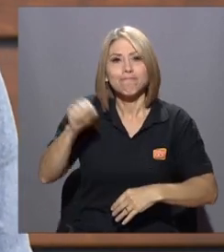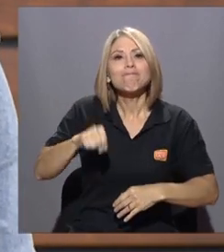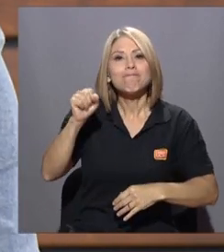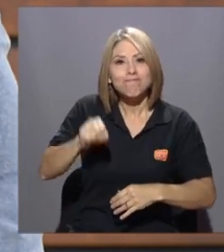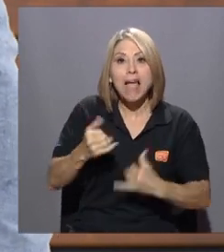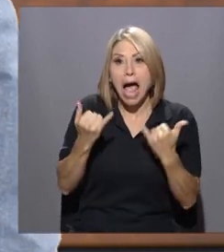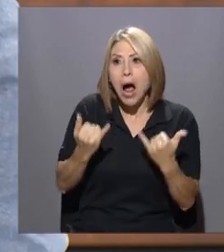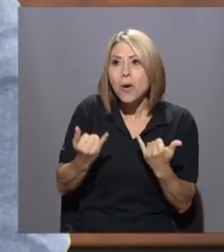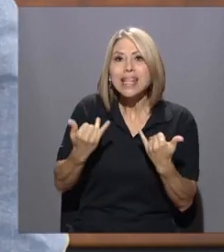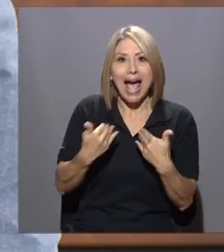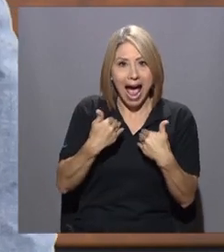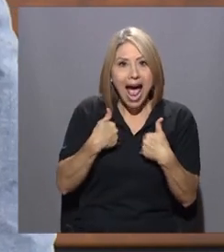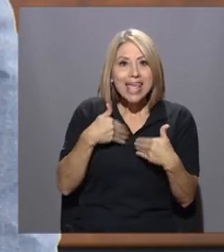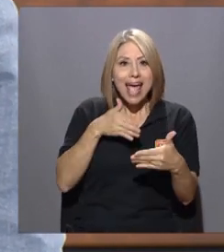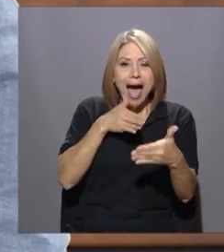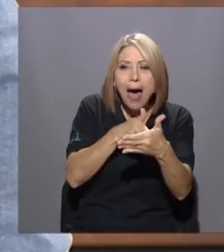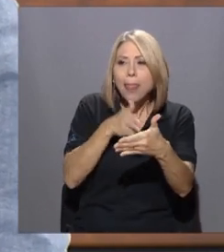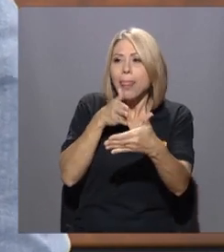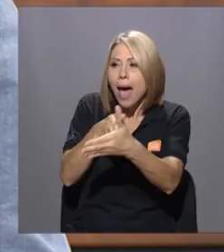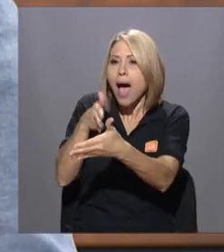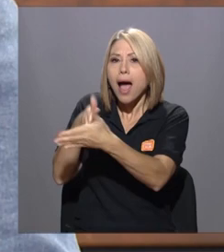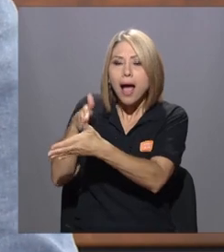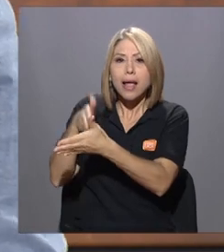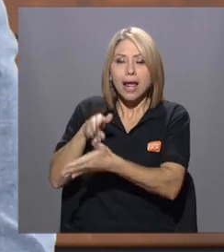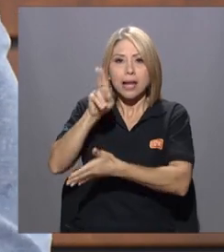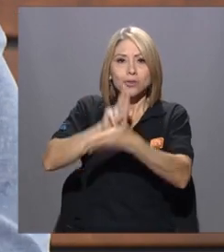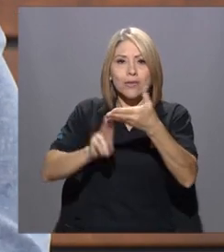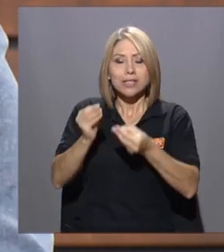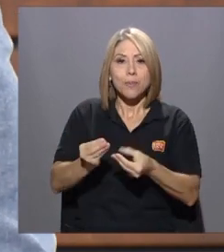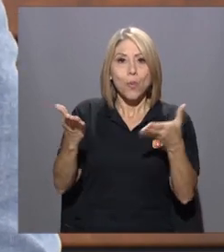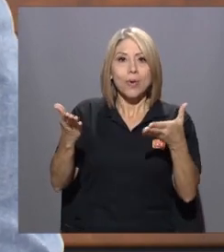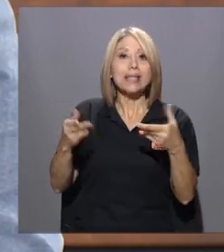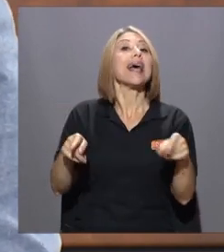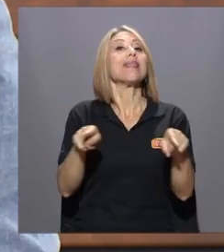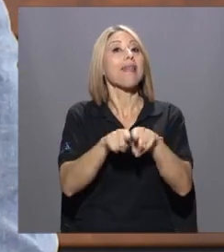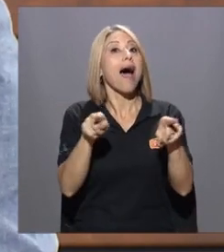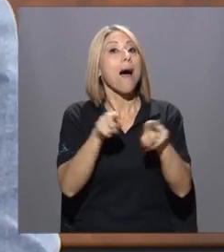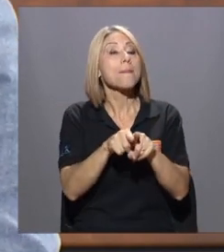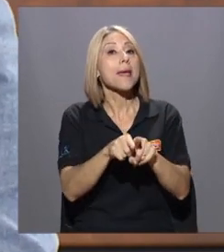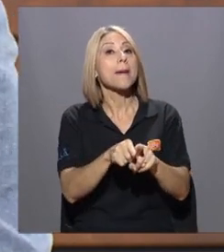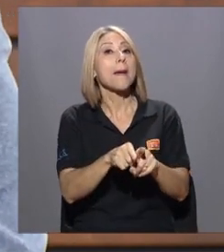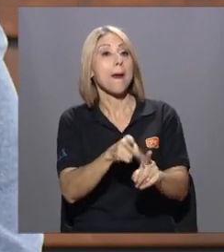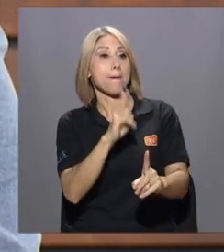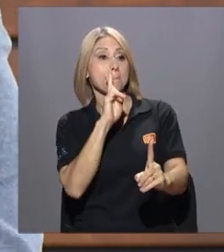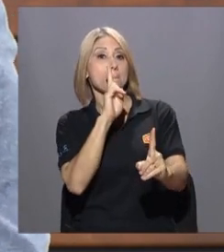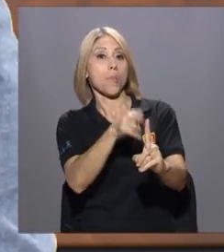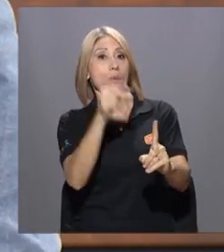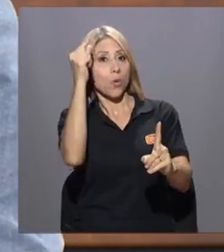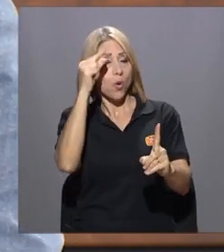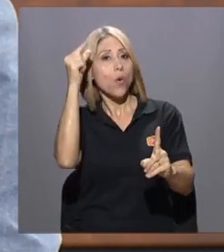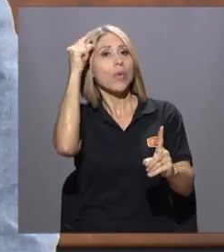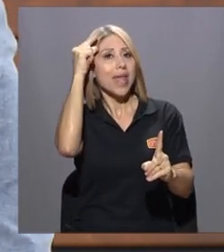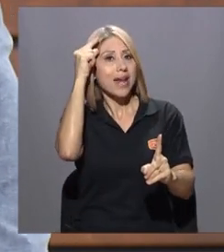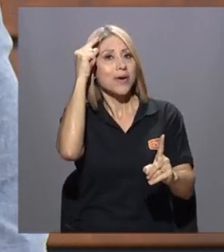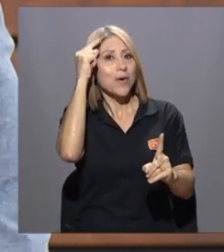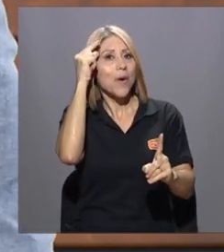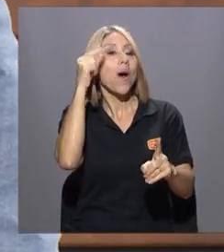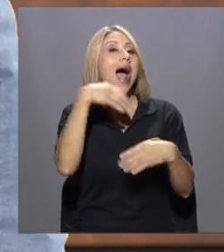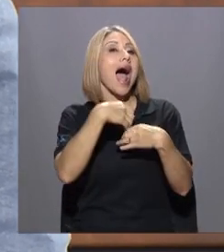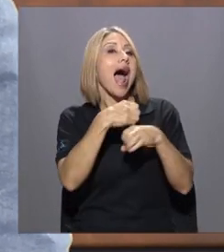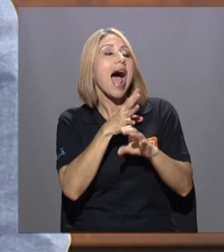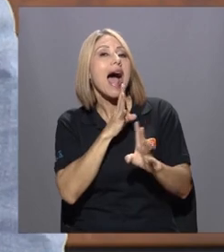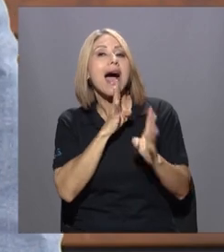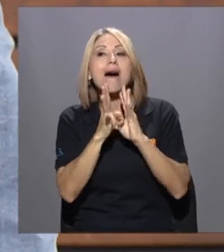ataque. Inclusive podríamos decir que el propio gobierno ha facilitado reflexiones profundas en torno a